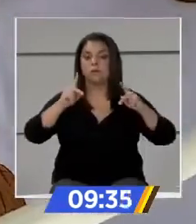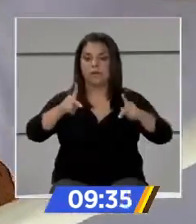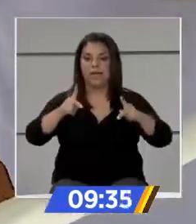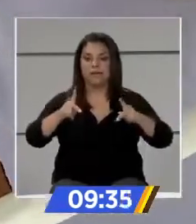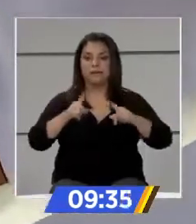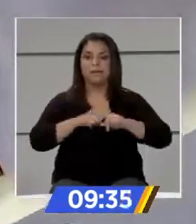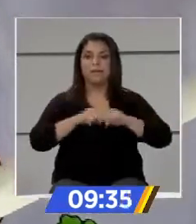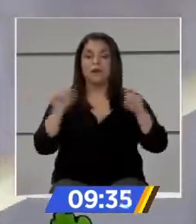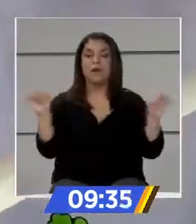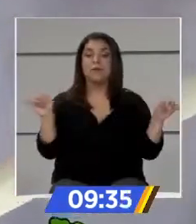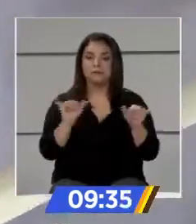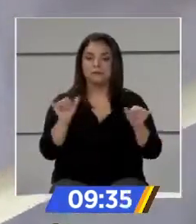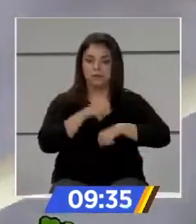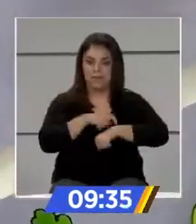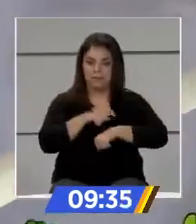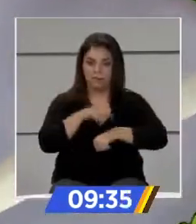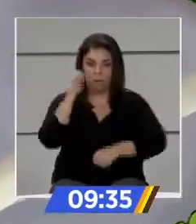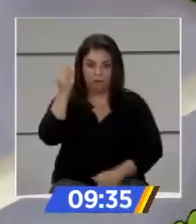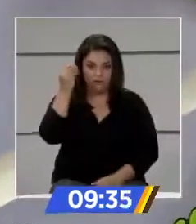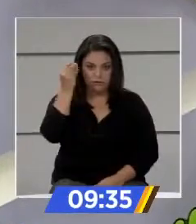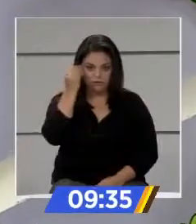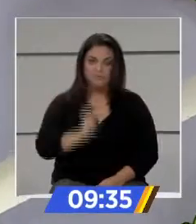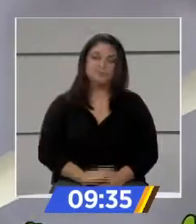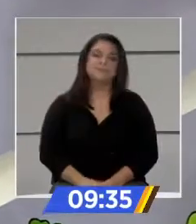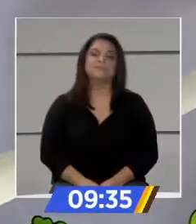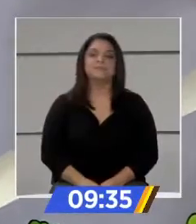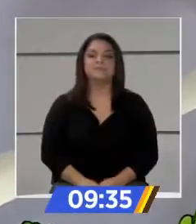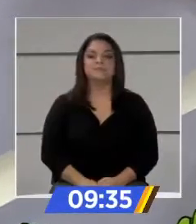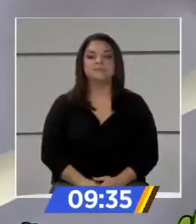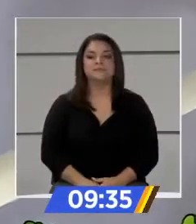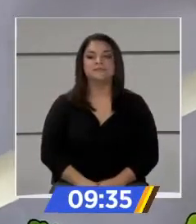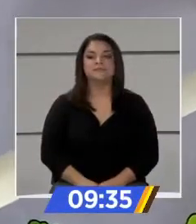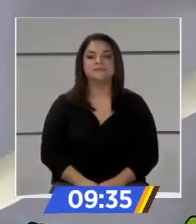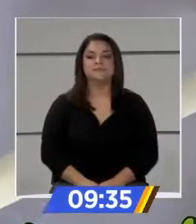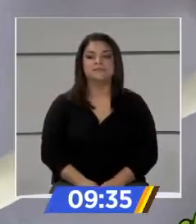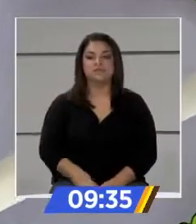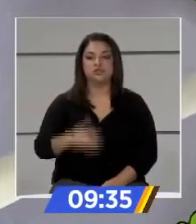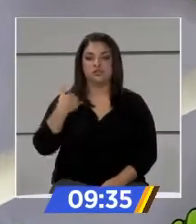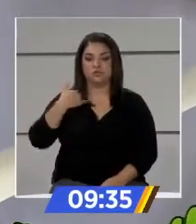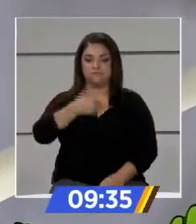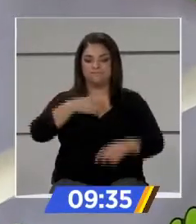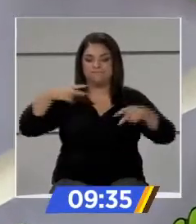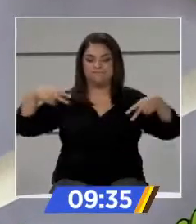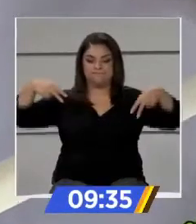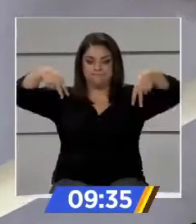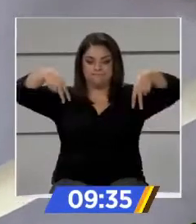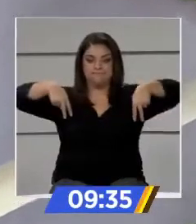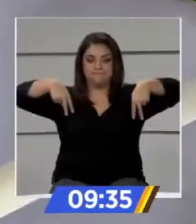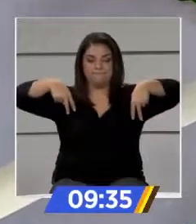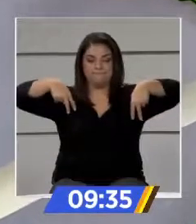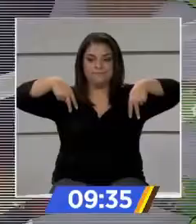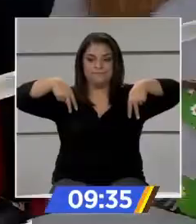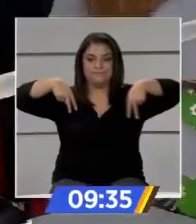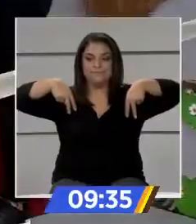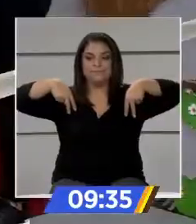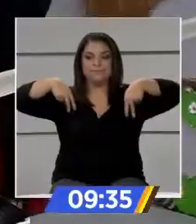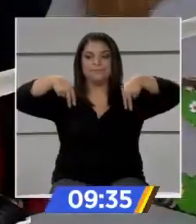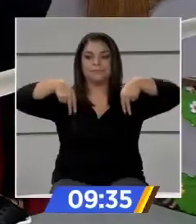los hacemos al mismo tiempo, obviamente. Ok, pero entonces, entonces ¿en sus marcas? Este, sí,